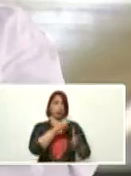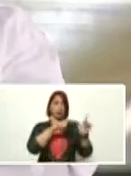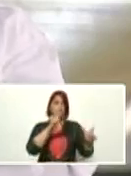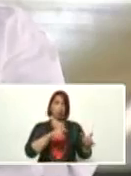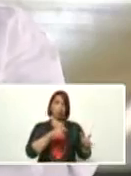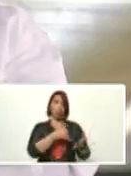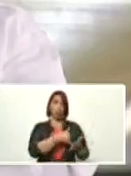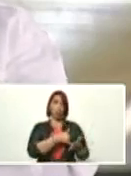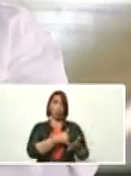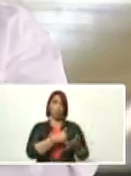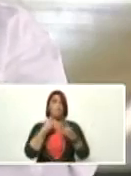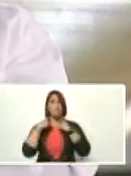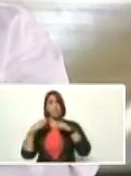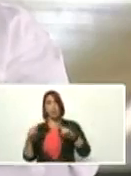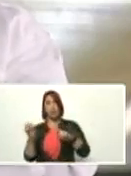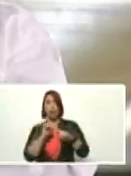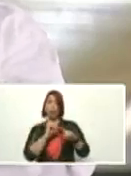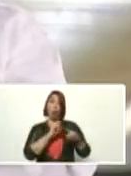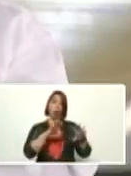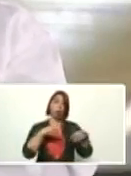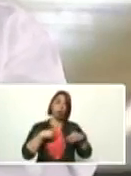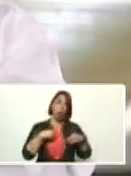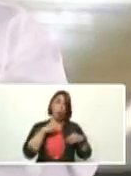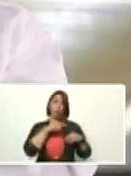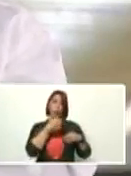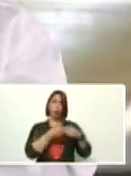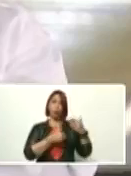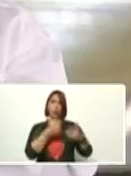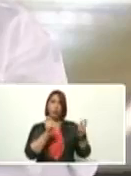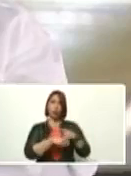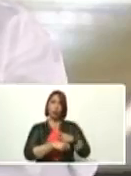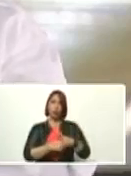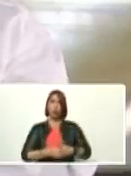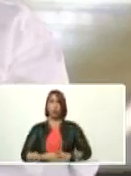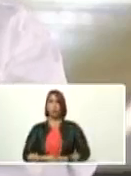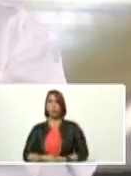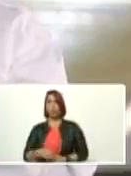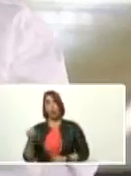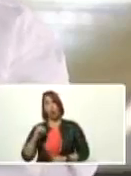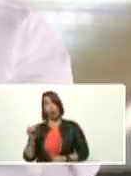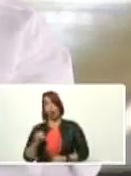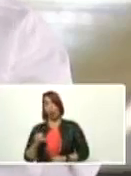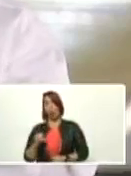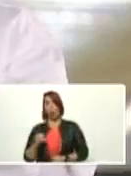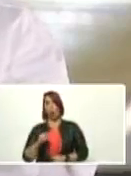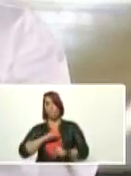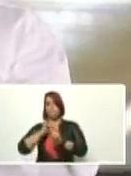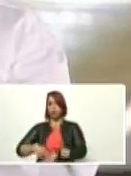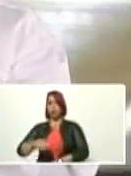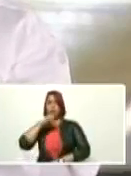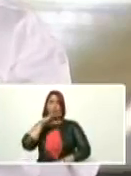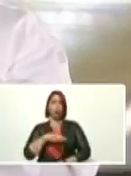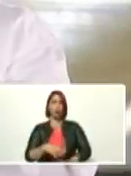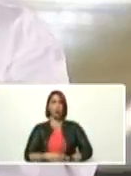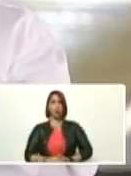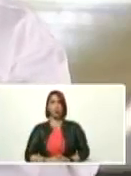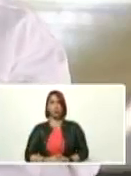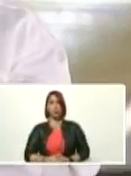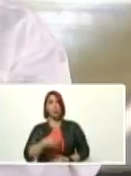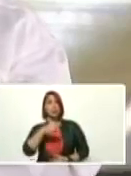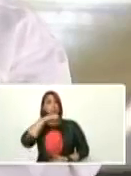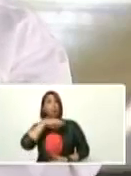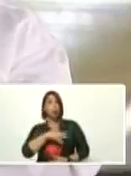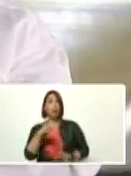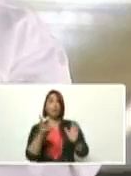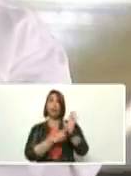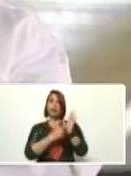pierde, compadre. O asume tu proceso de cambio, o te pasa la historia por encima. Esa es la historia